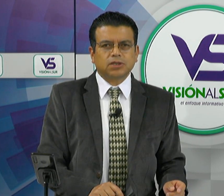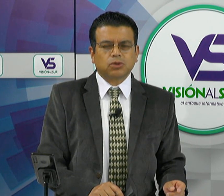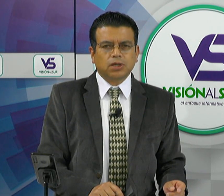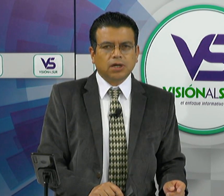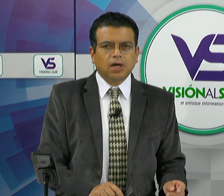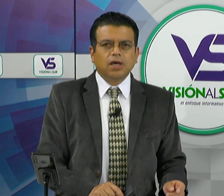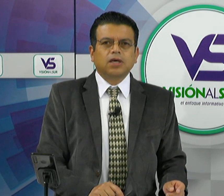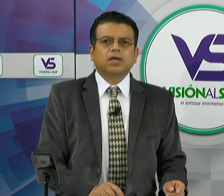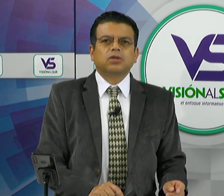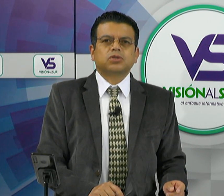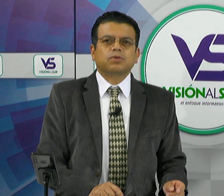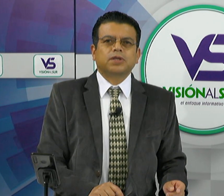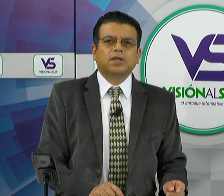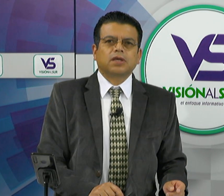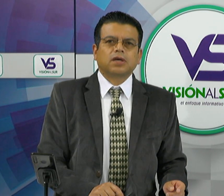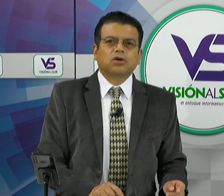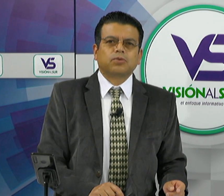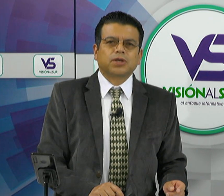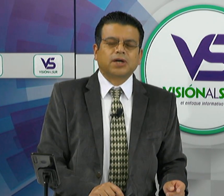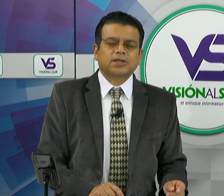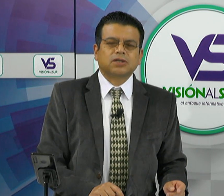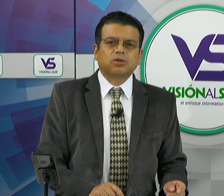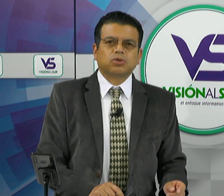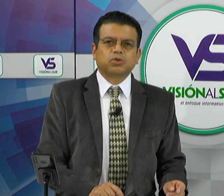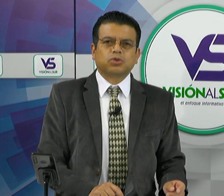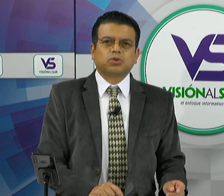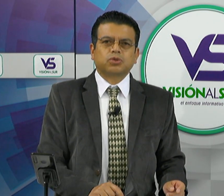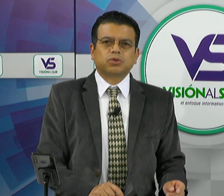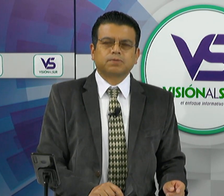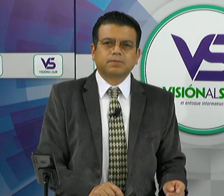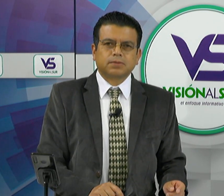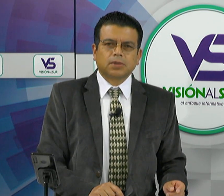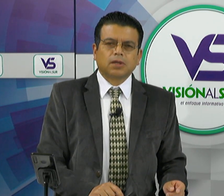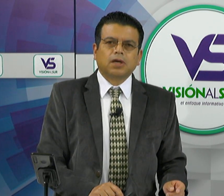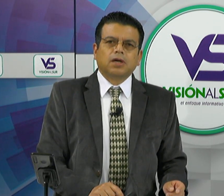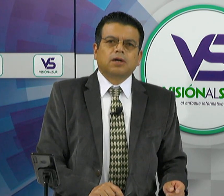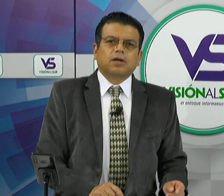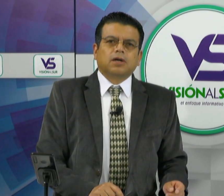nuestra sintonía y no se olvide de comunicarse con nosotros.